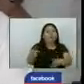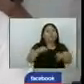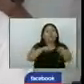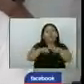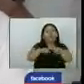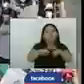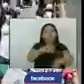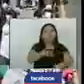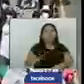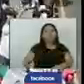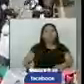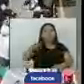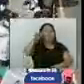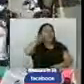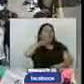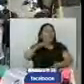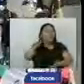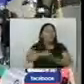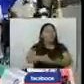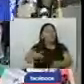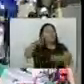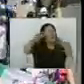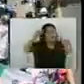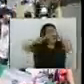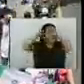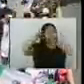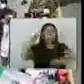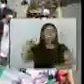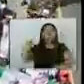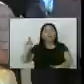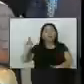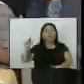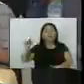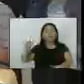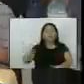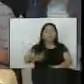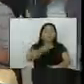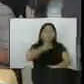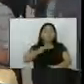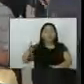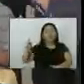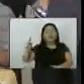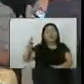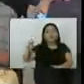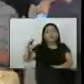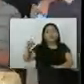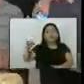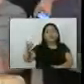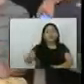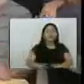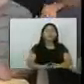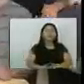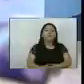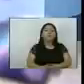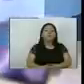presidente Nayib Bukele. Con imágenes de Carlos Klee, este es un informe de Rocío Cruz para Noticiero Hechos.